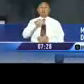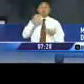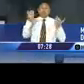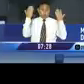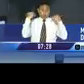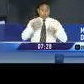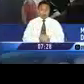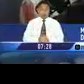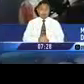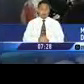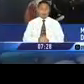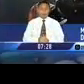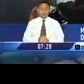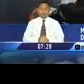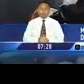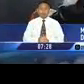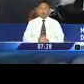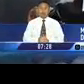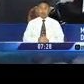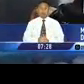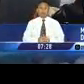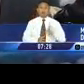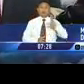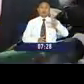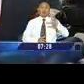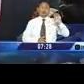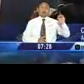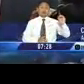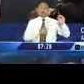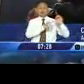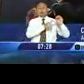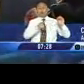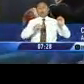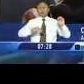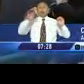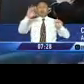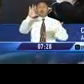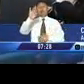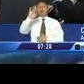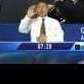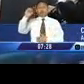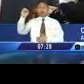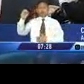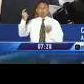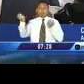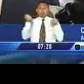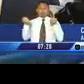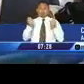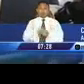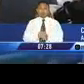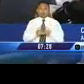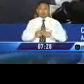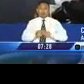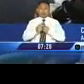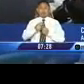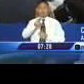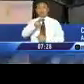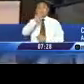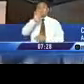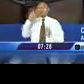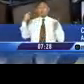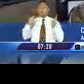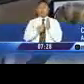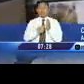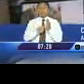Se aumentaron cámaras de 300 a 800 en solamente el control de monitoreo y empezamos las 24.000 cámaras